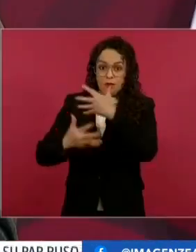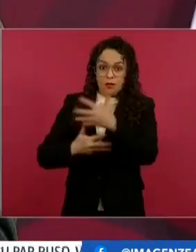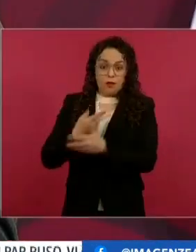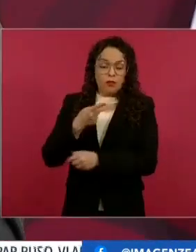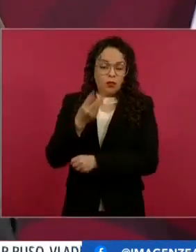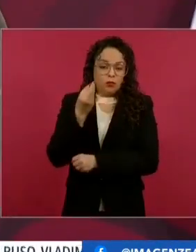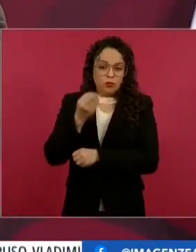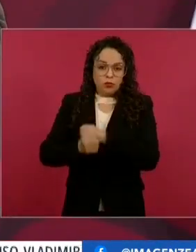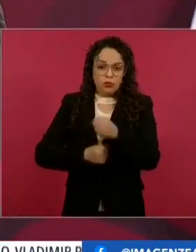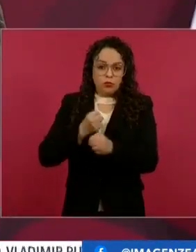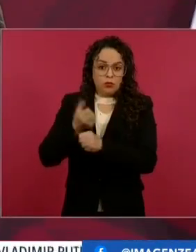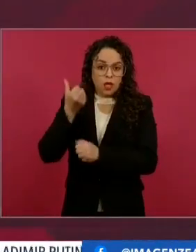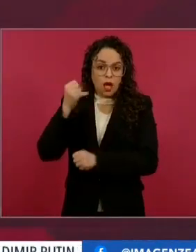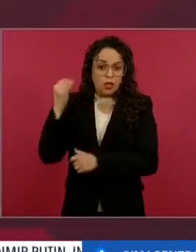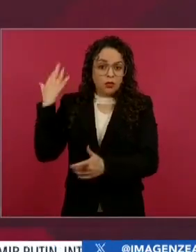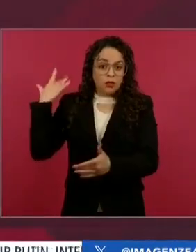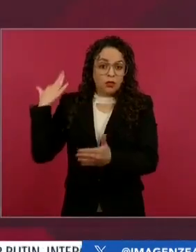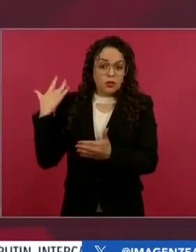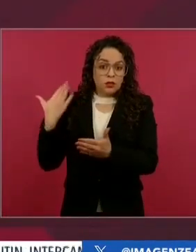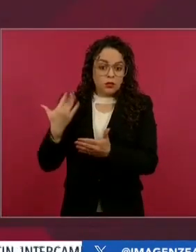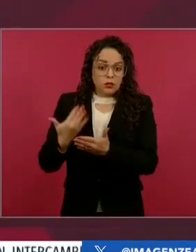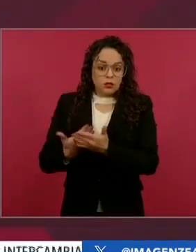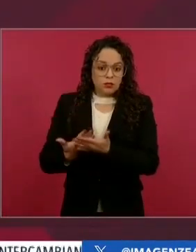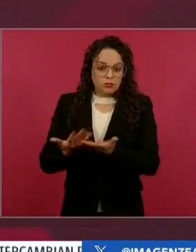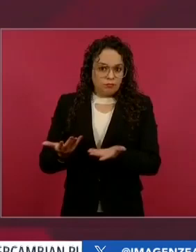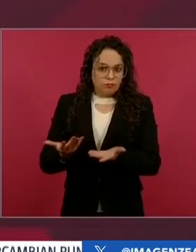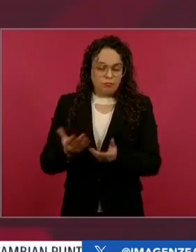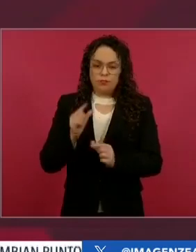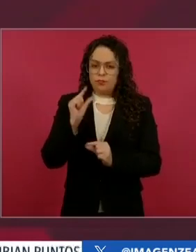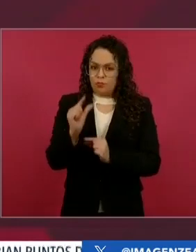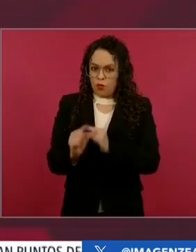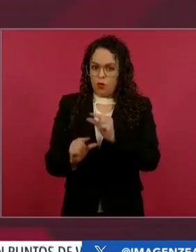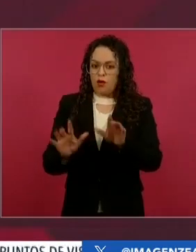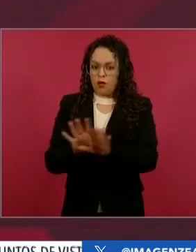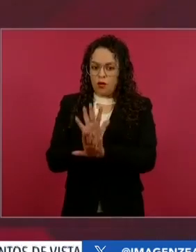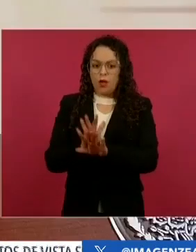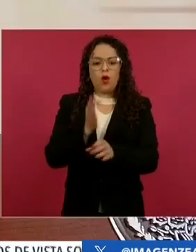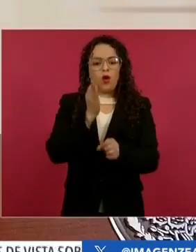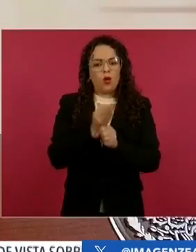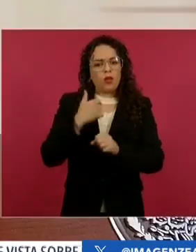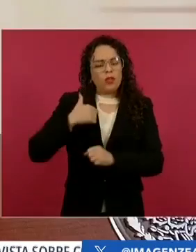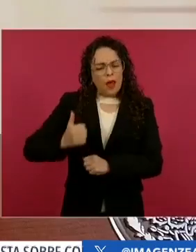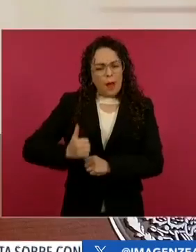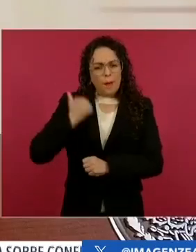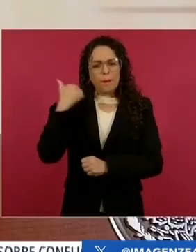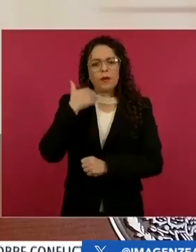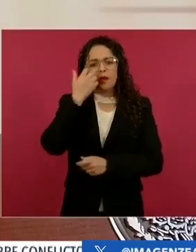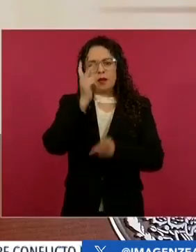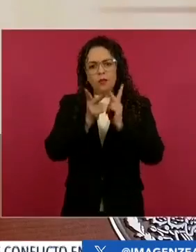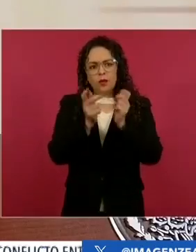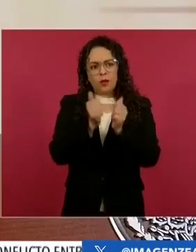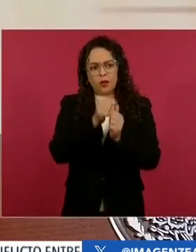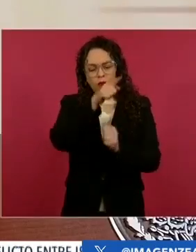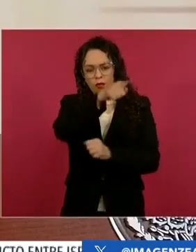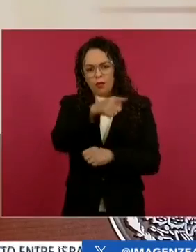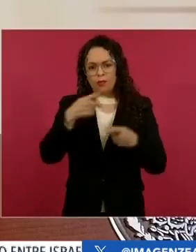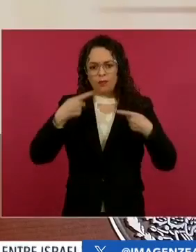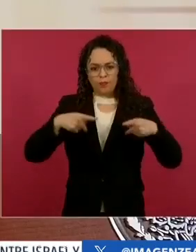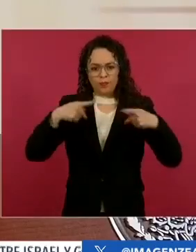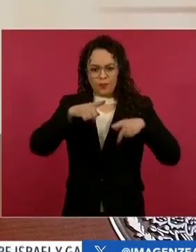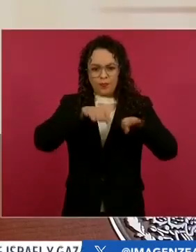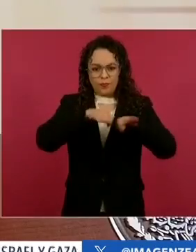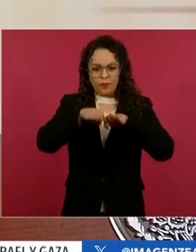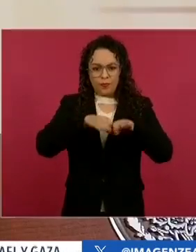Y aprovecho para decirle a los trabajadores del Poder Judicial que no es